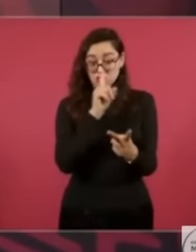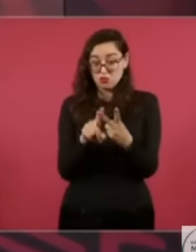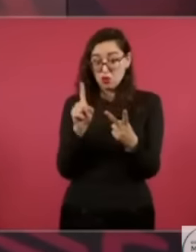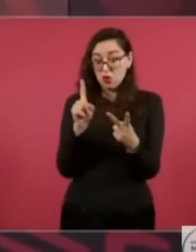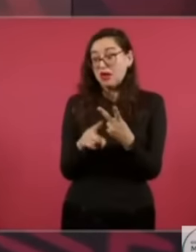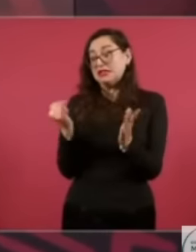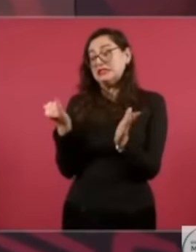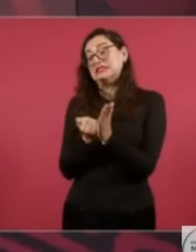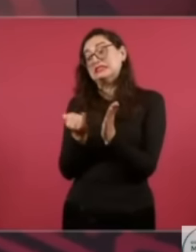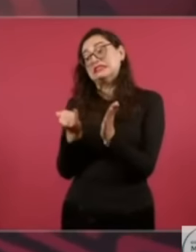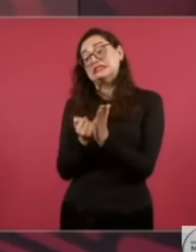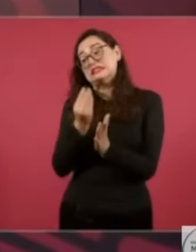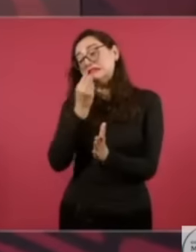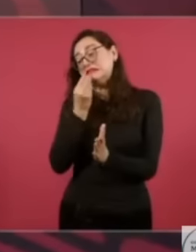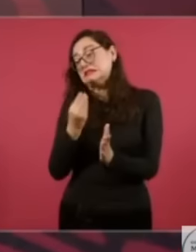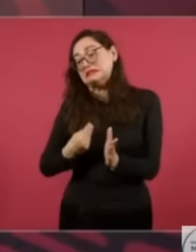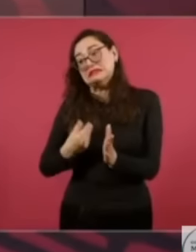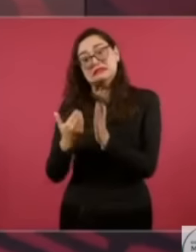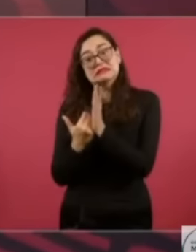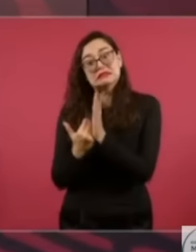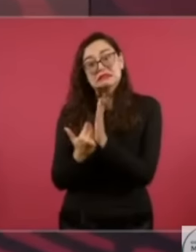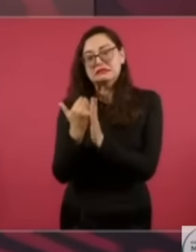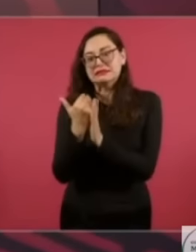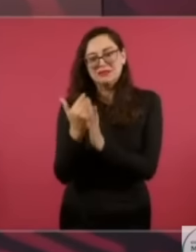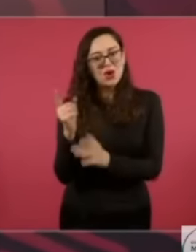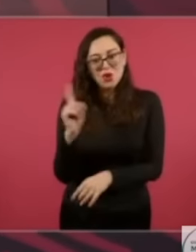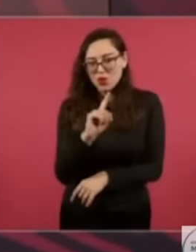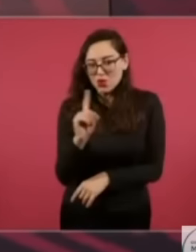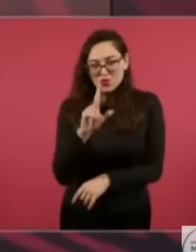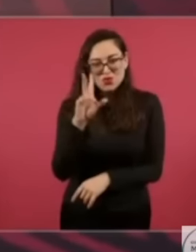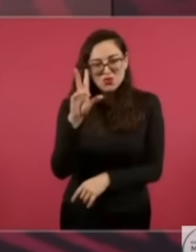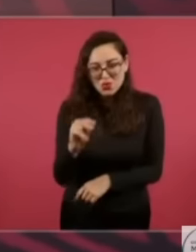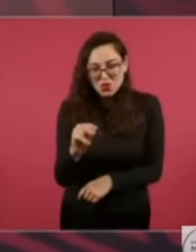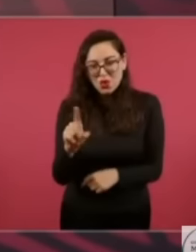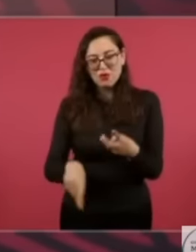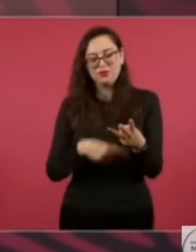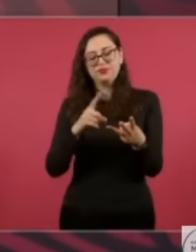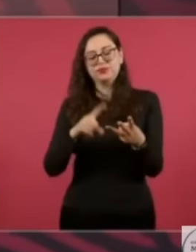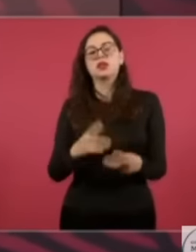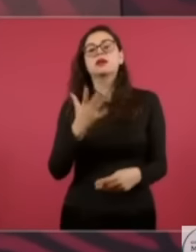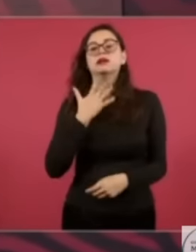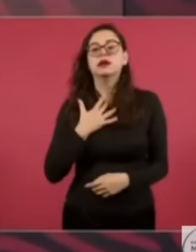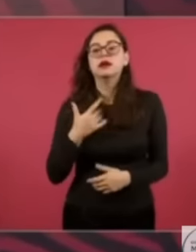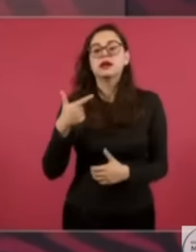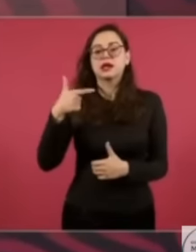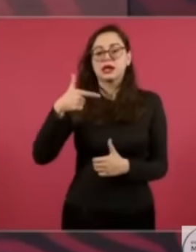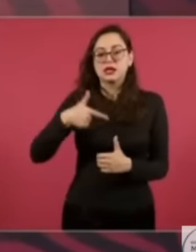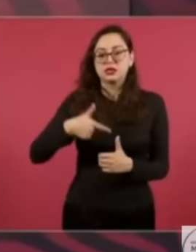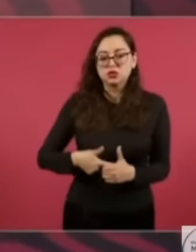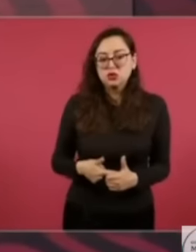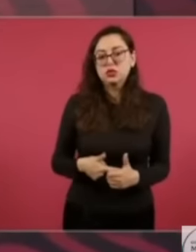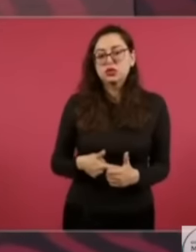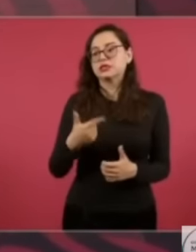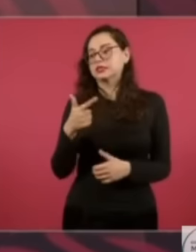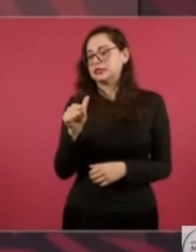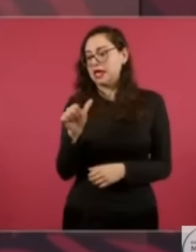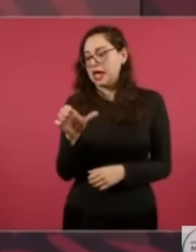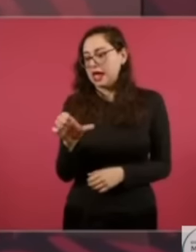Esto permite no aumentar el precio de las gasolinas, del